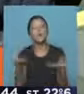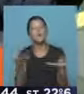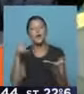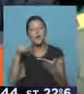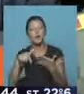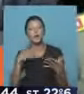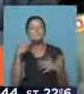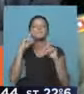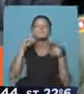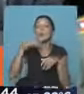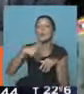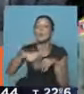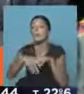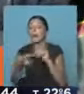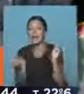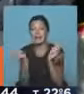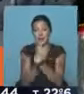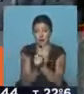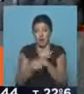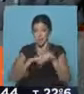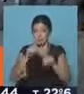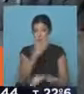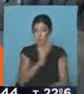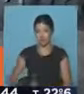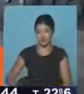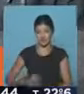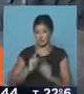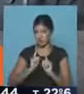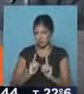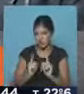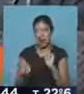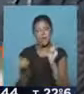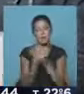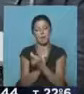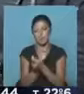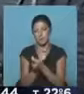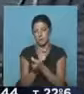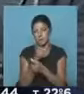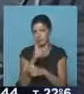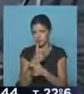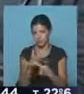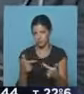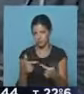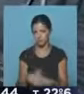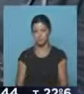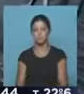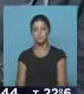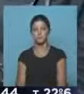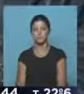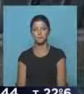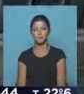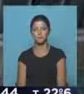de improbable modificación mientras Kim Jong-un conserve el poder.